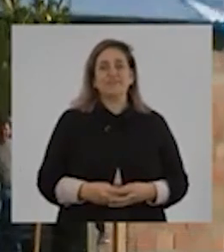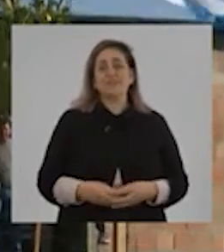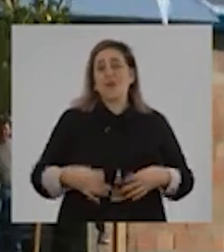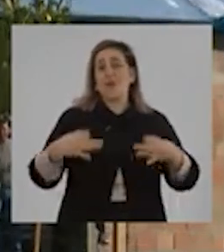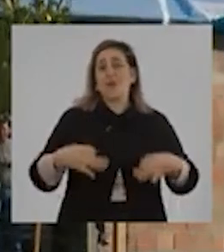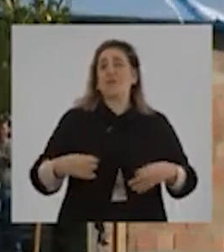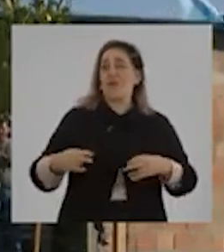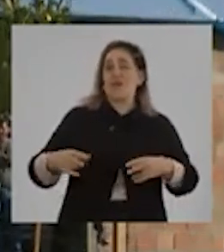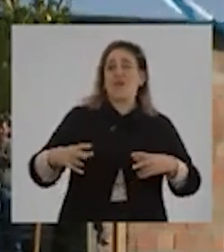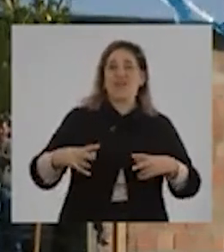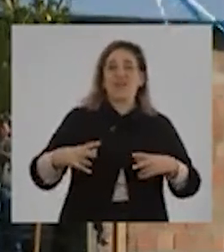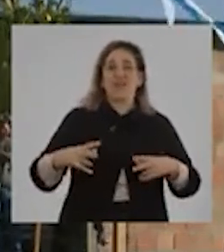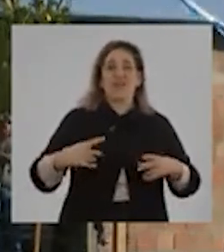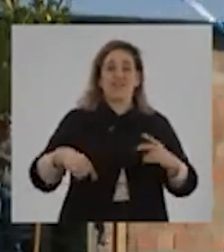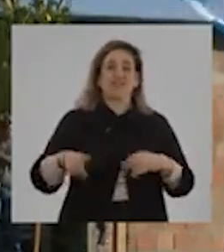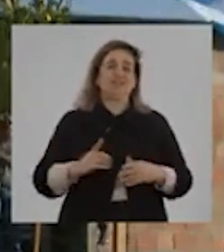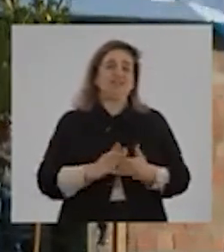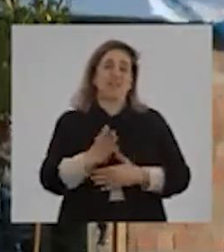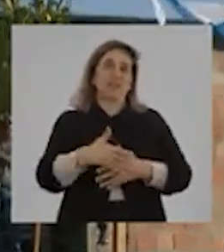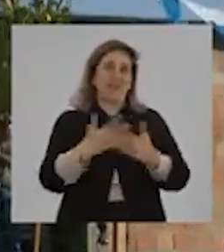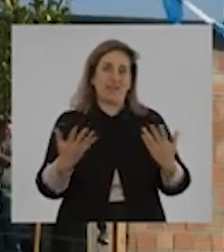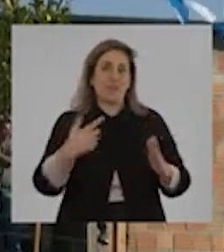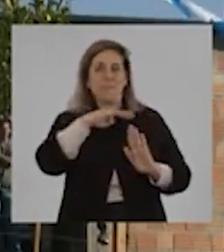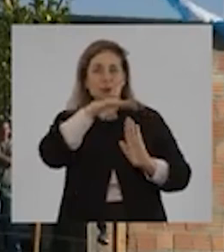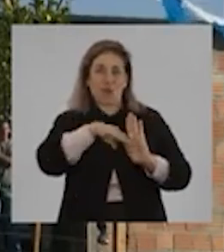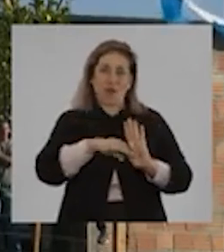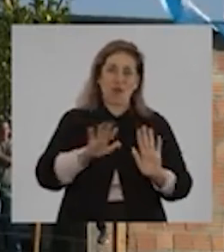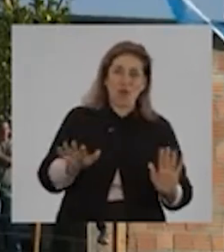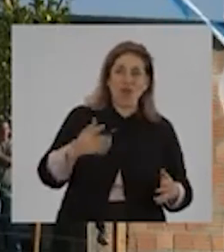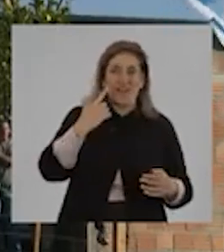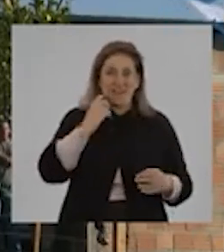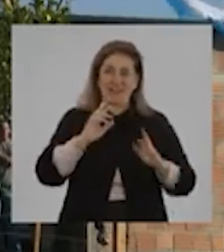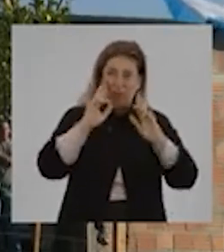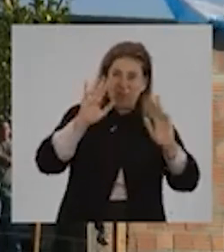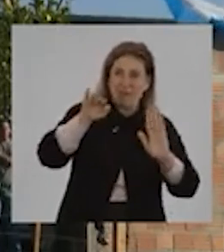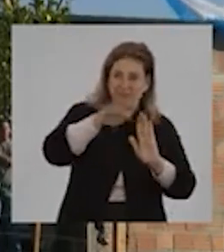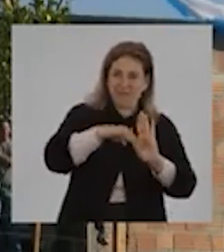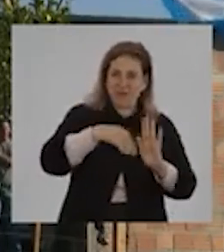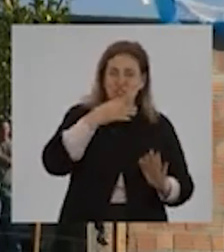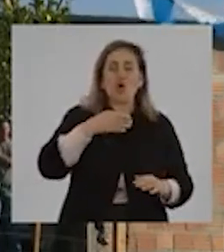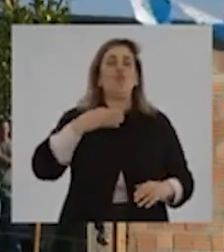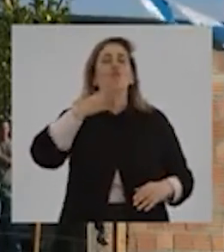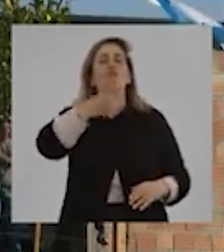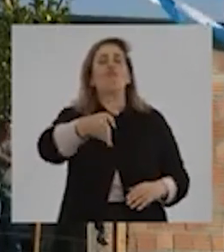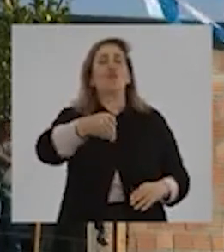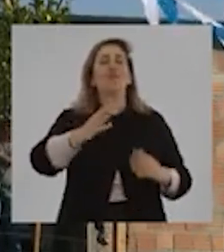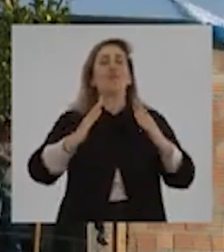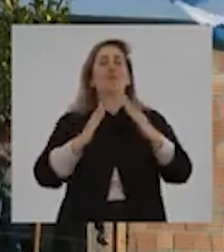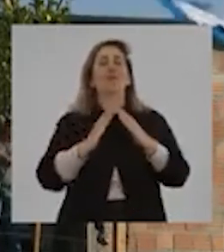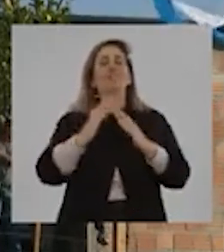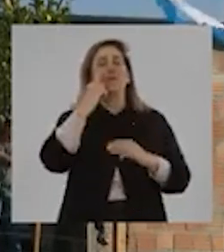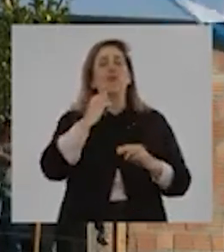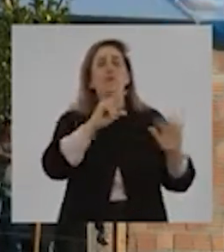Recién me salteé un poquito más, me salteo siempre un poco el protocolo, pero me lo salteé un poco más. Fui a la casa número